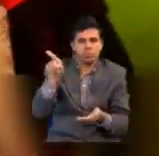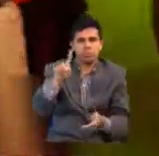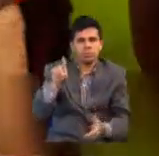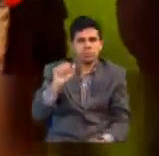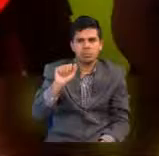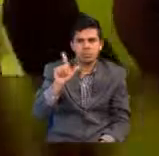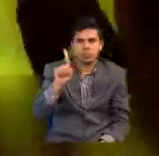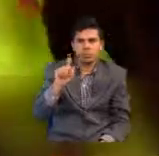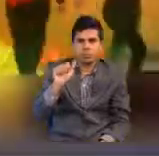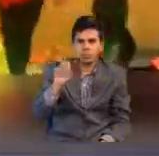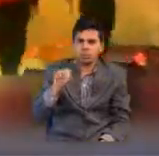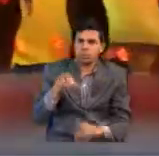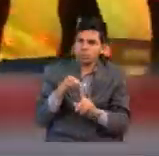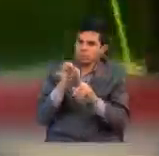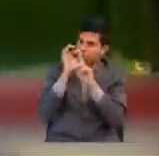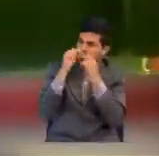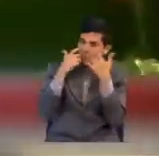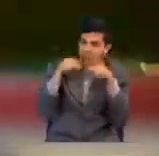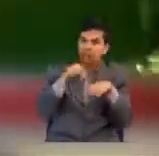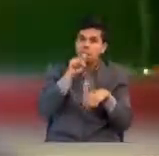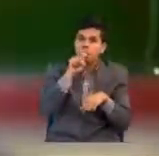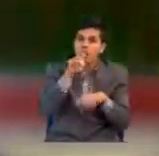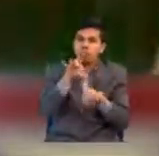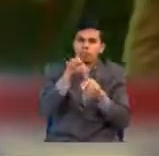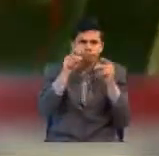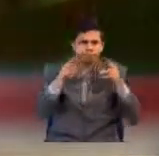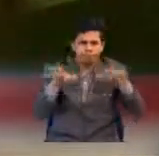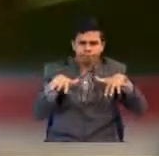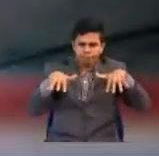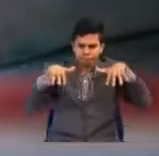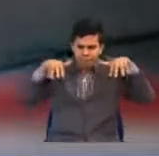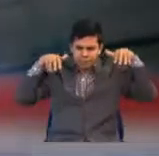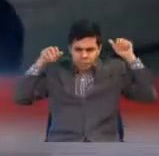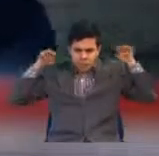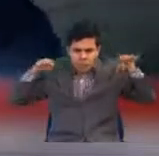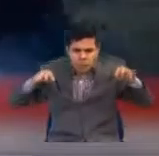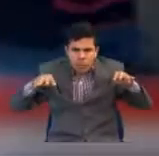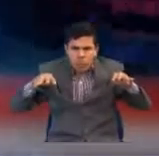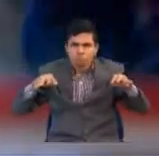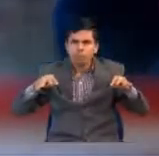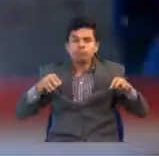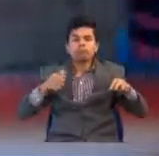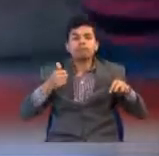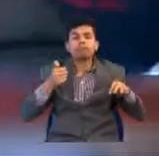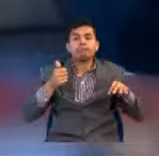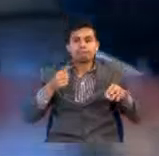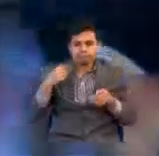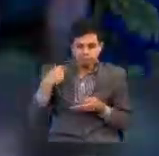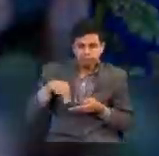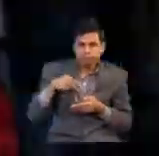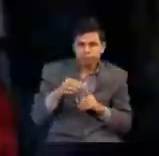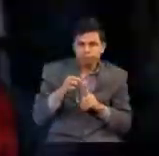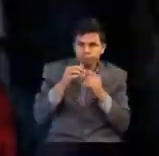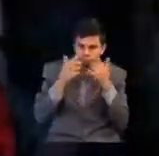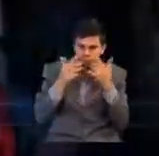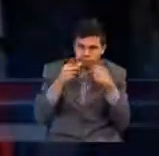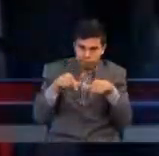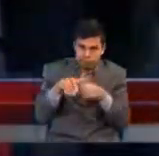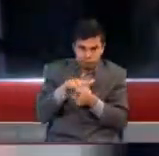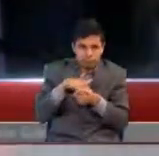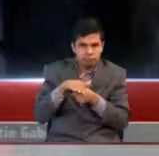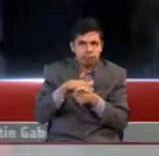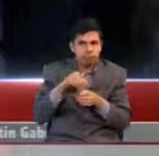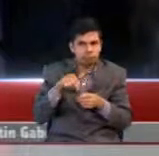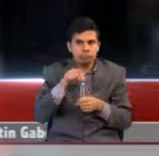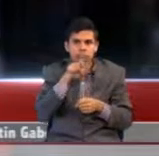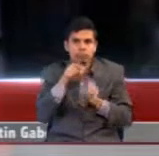de Bucaramanga, que congregó a cientos de personas en un recinto que se convirtió en el mejor bailadero de la ciudad. Es una gran